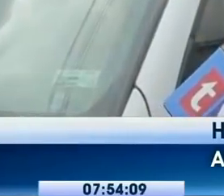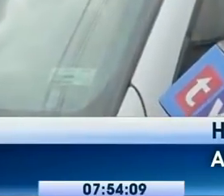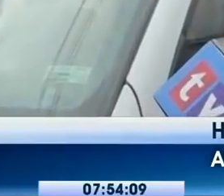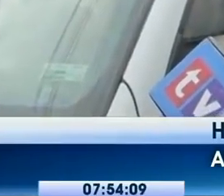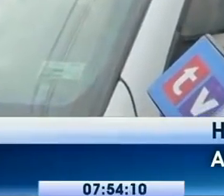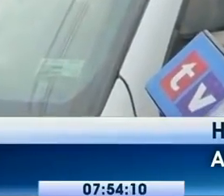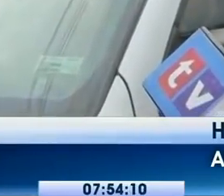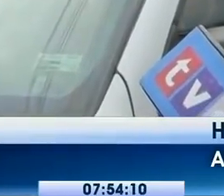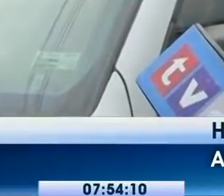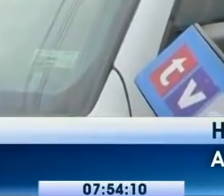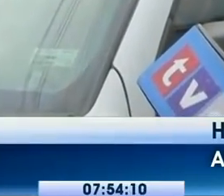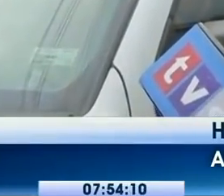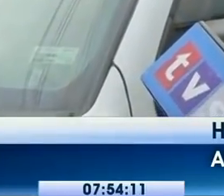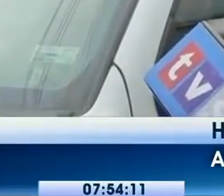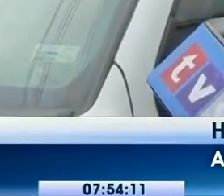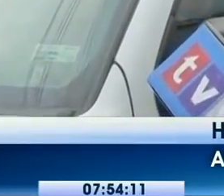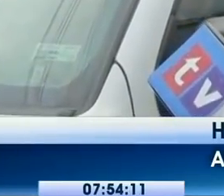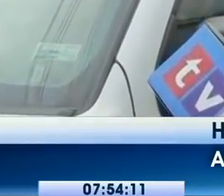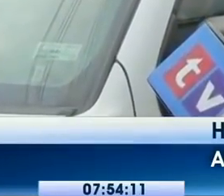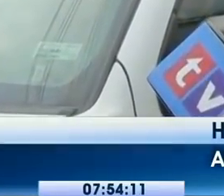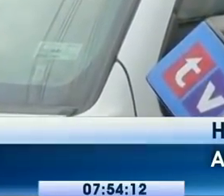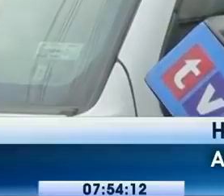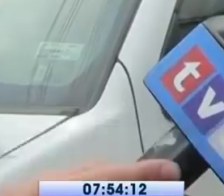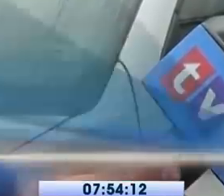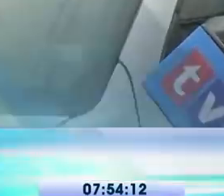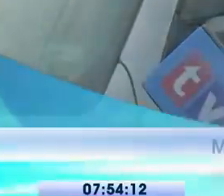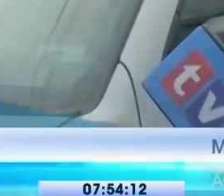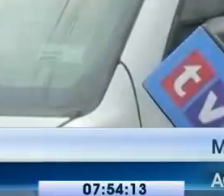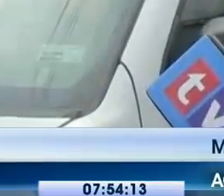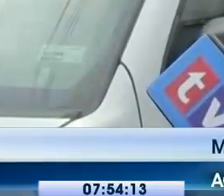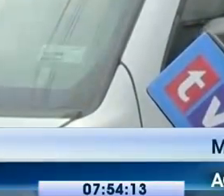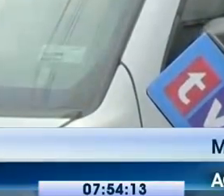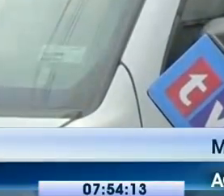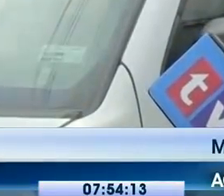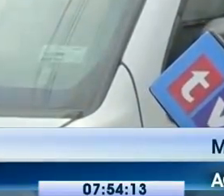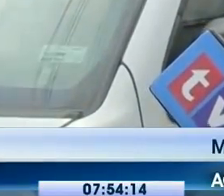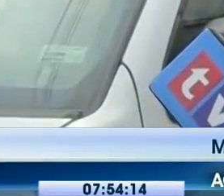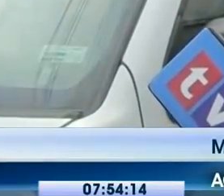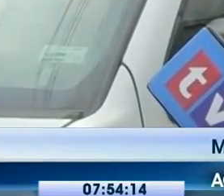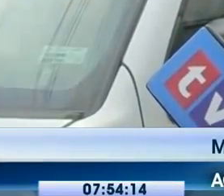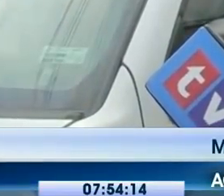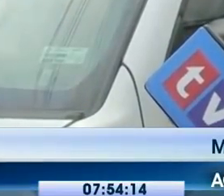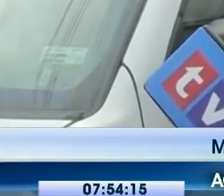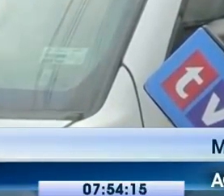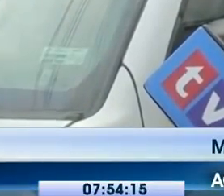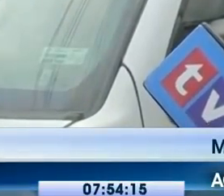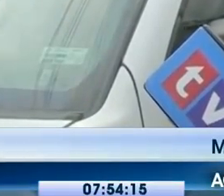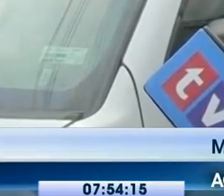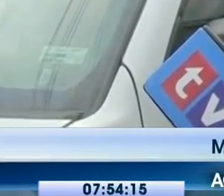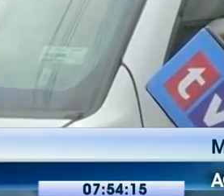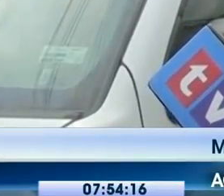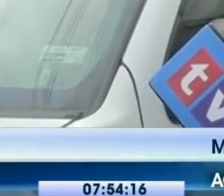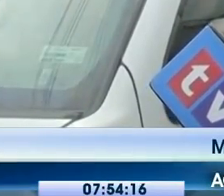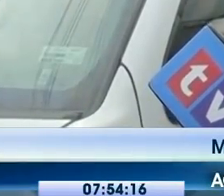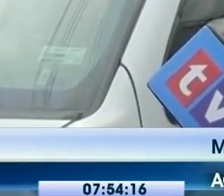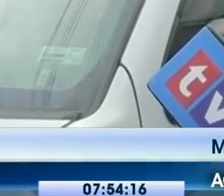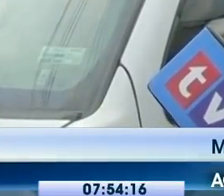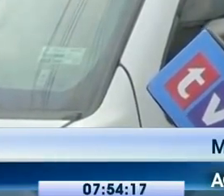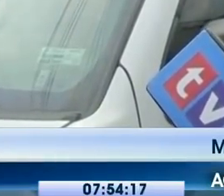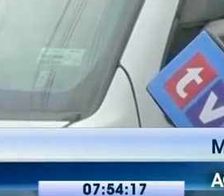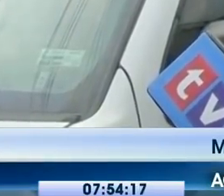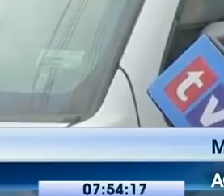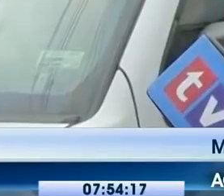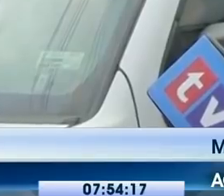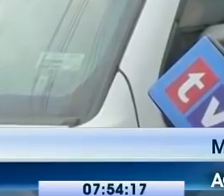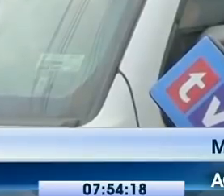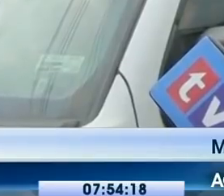el personal de la policía se verificó el ciudadano presunto suicidio, pero hay que